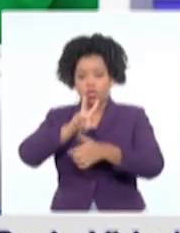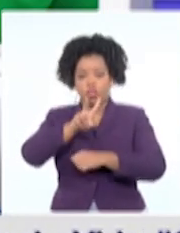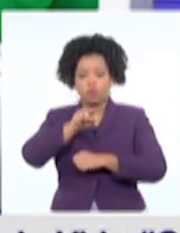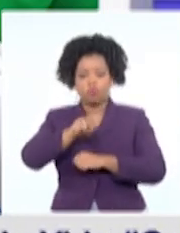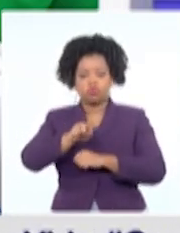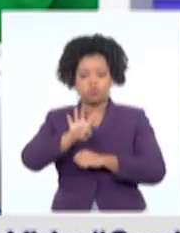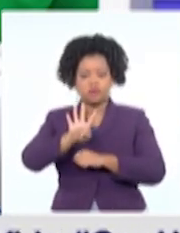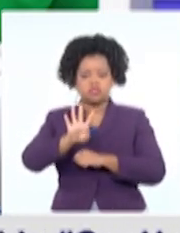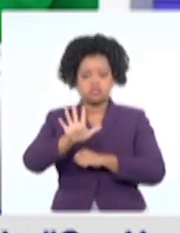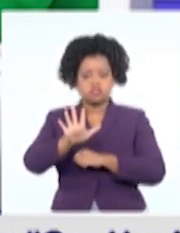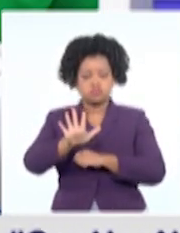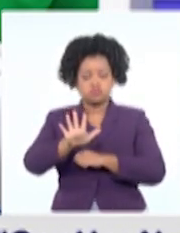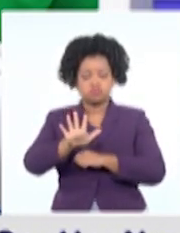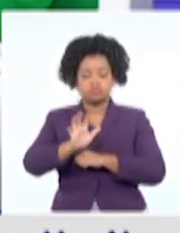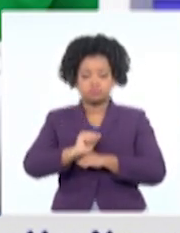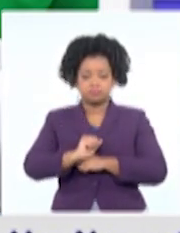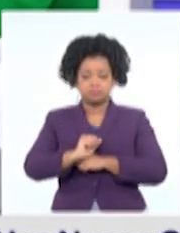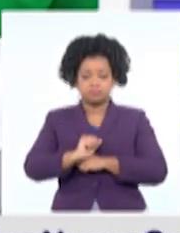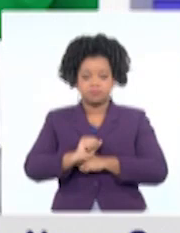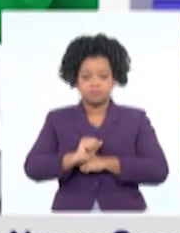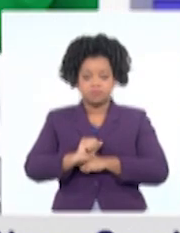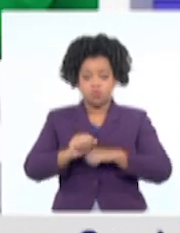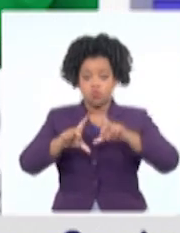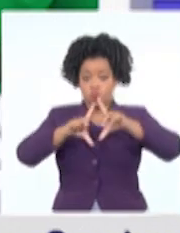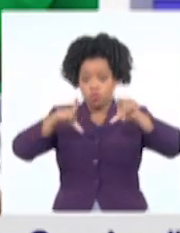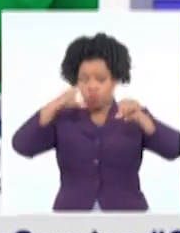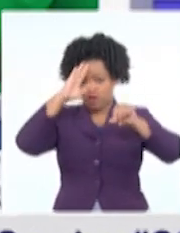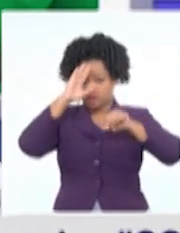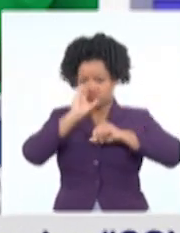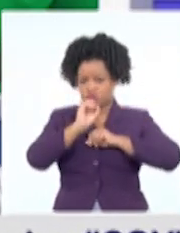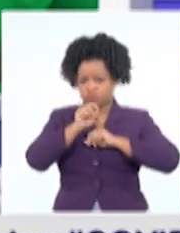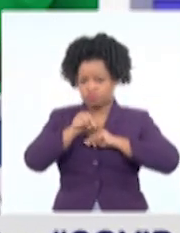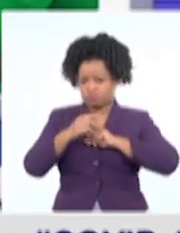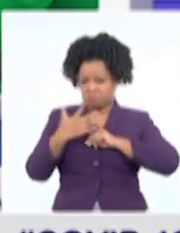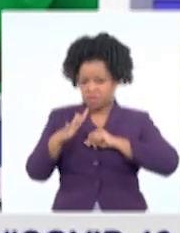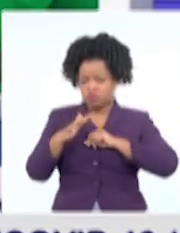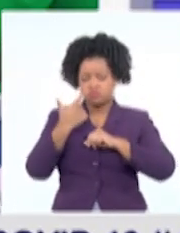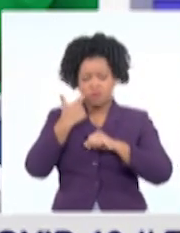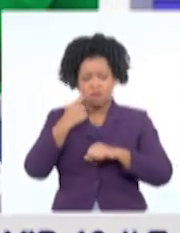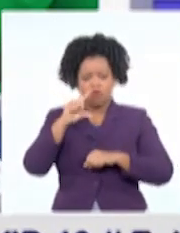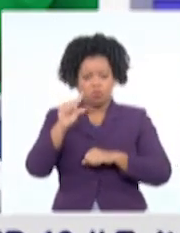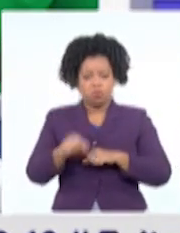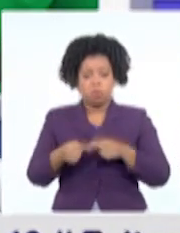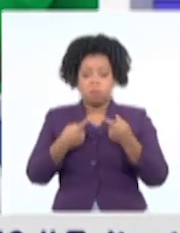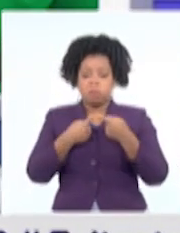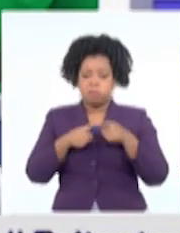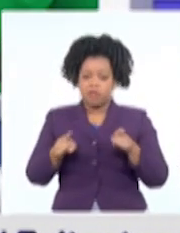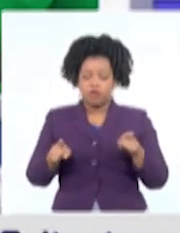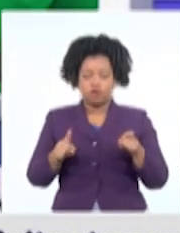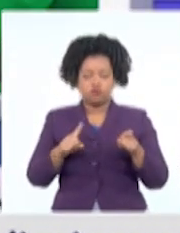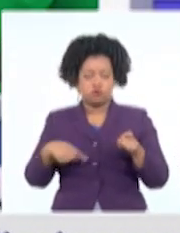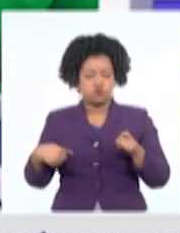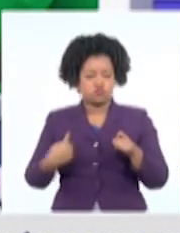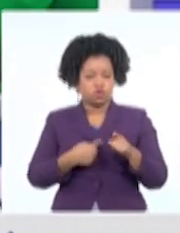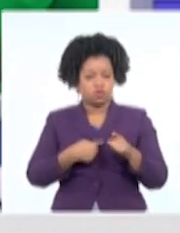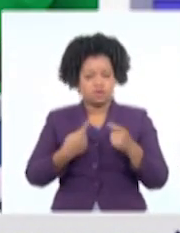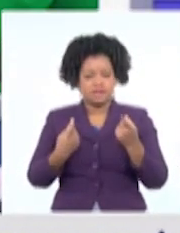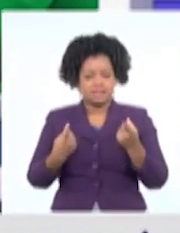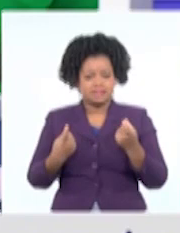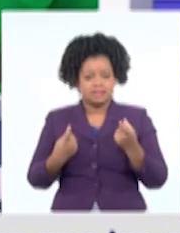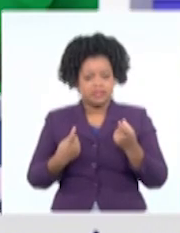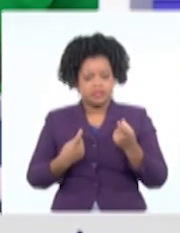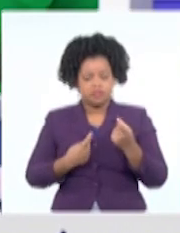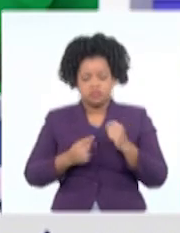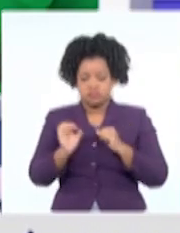2,45%, pero para nuestros propósitos es elevada y por lo tanto se adoptan diferentes